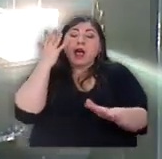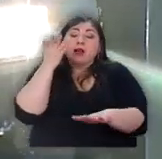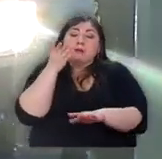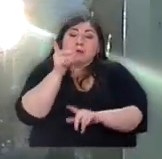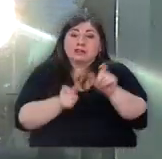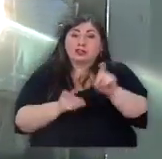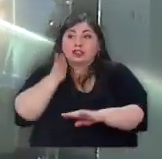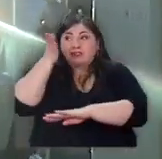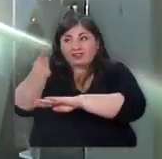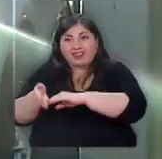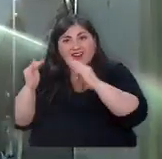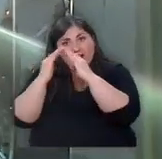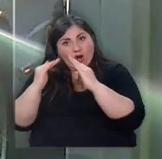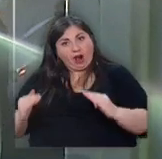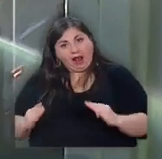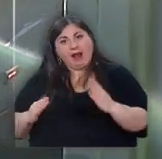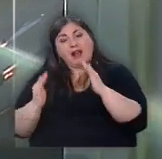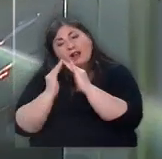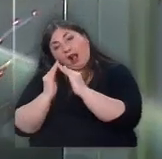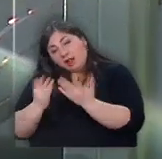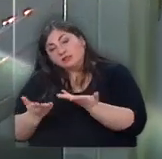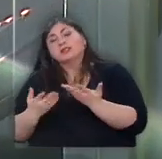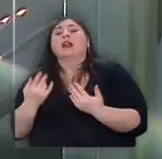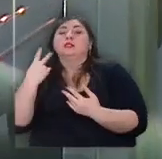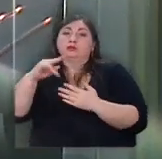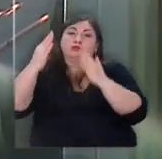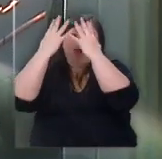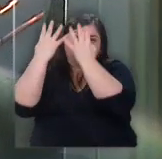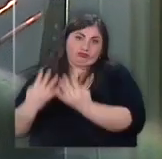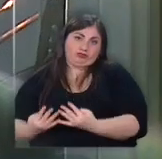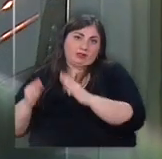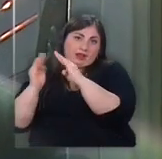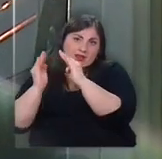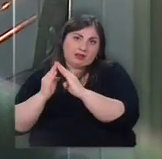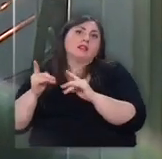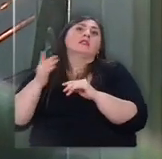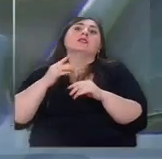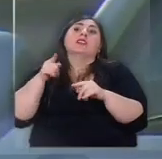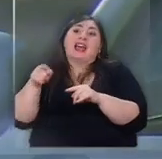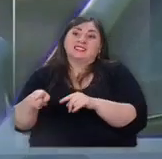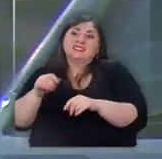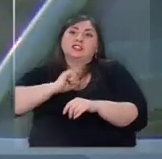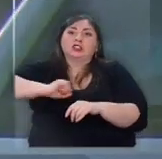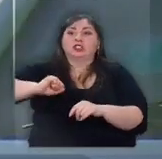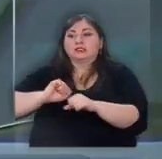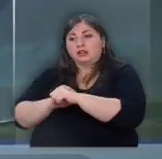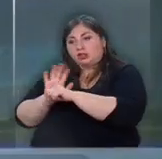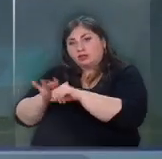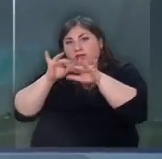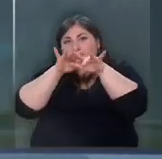y cumplir entonces las condenas que les restan en sus hogares y entonces evitar la propagación